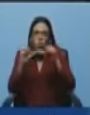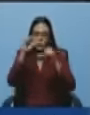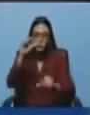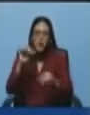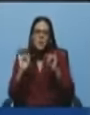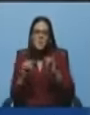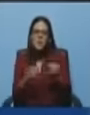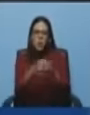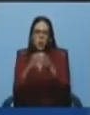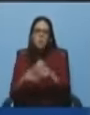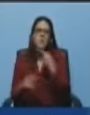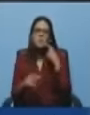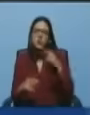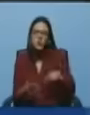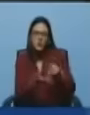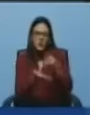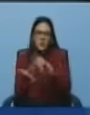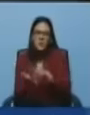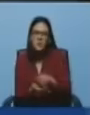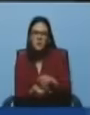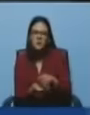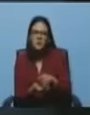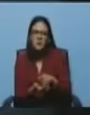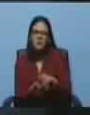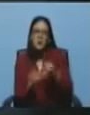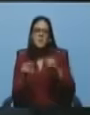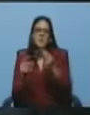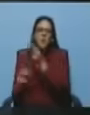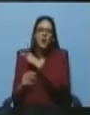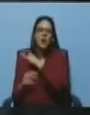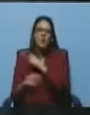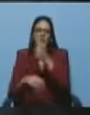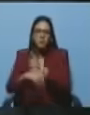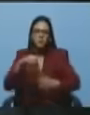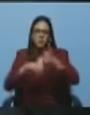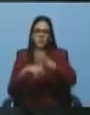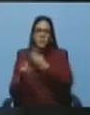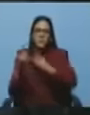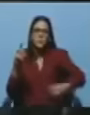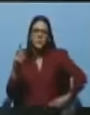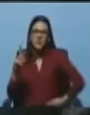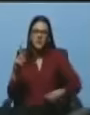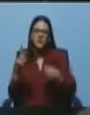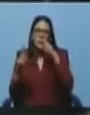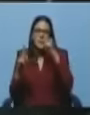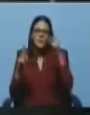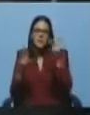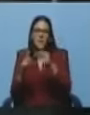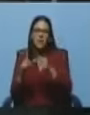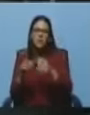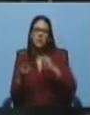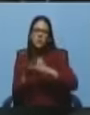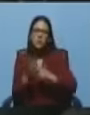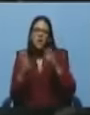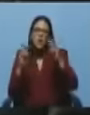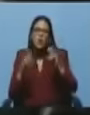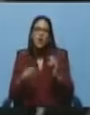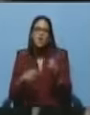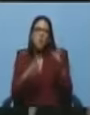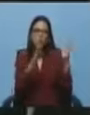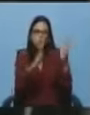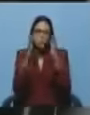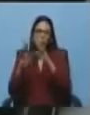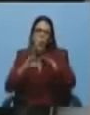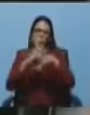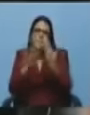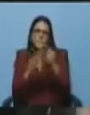Federación de Rusia con la participación del jefe de Estado venezolano. Se trata de este nuevo orden